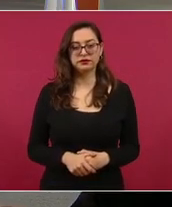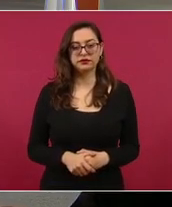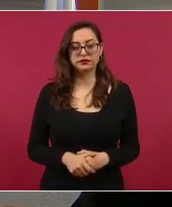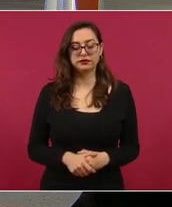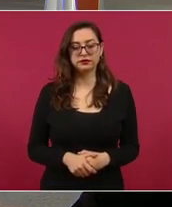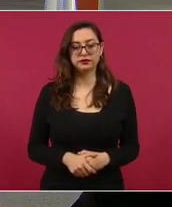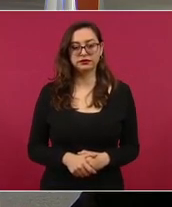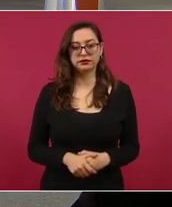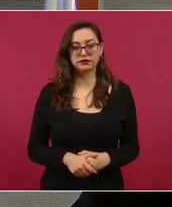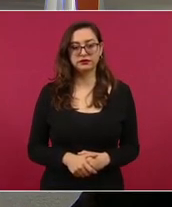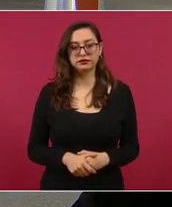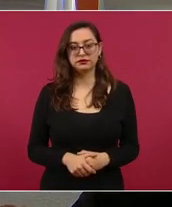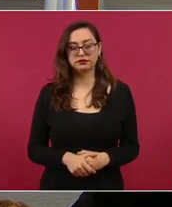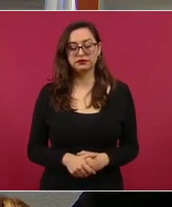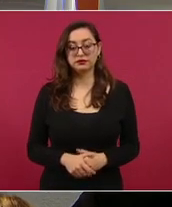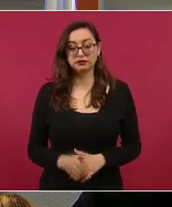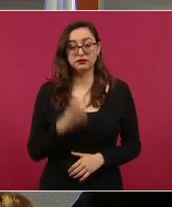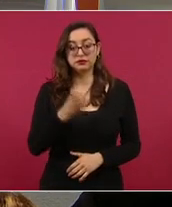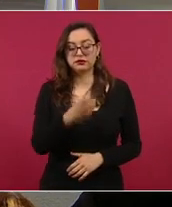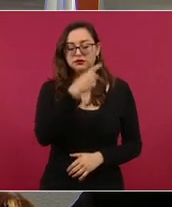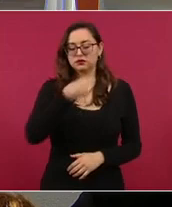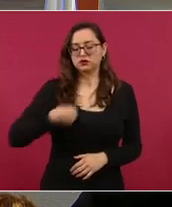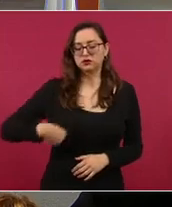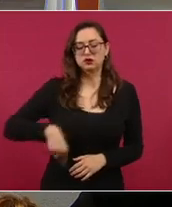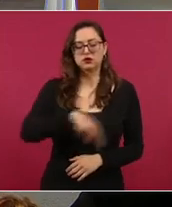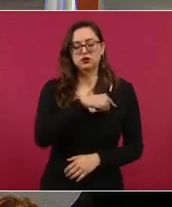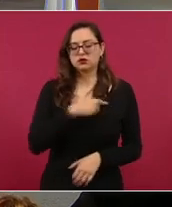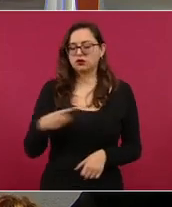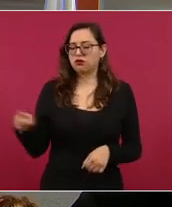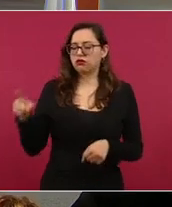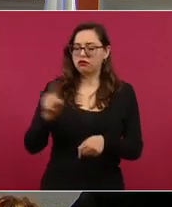847. Todo esto lo cuidamos